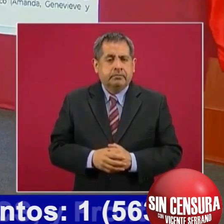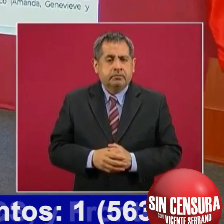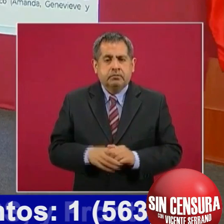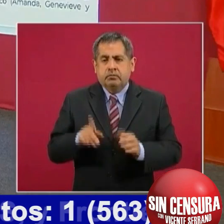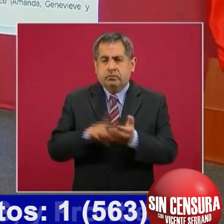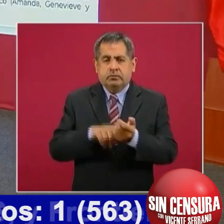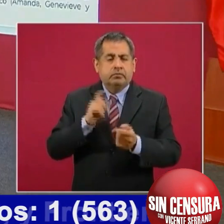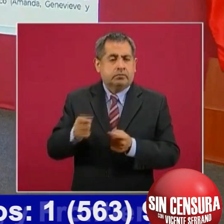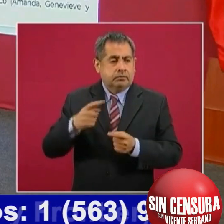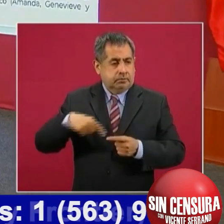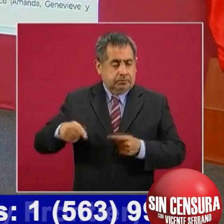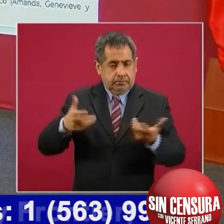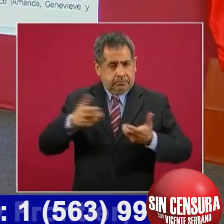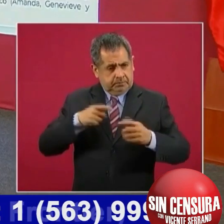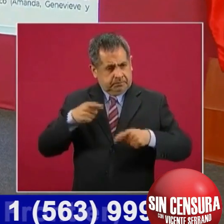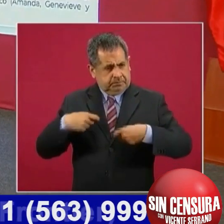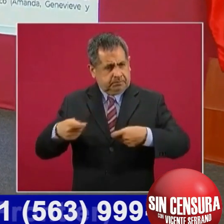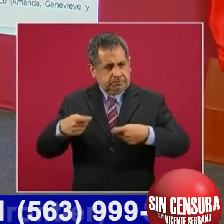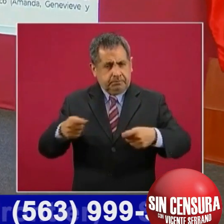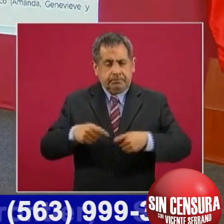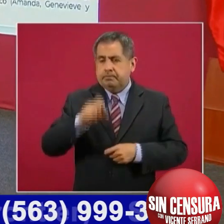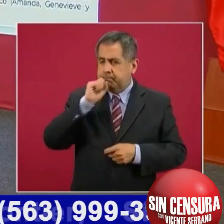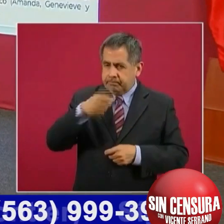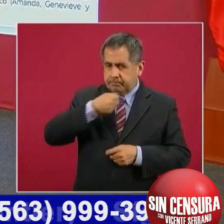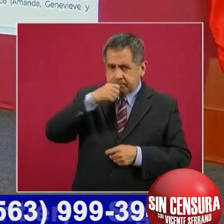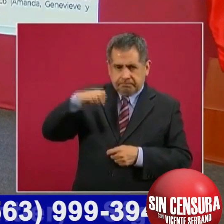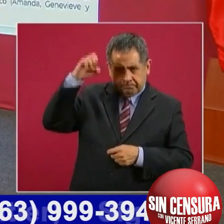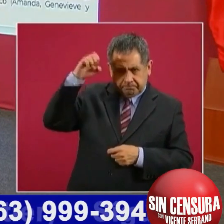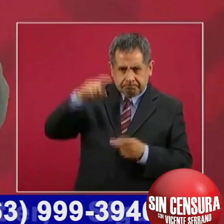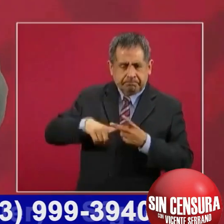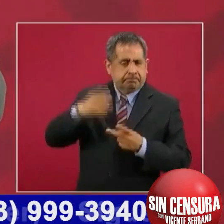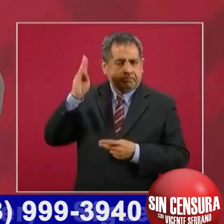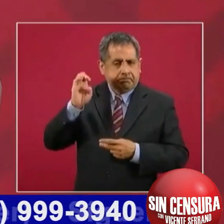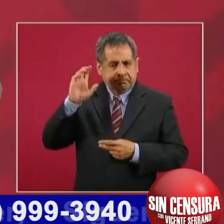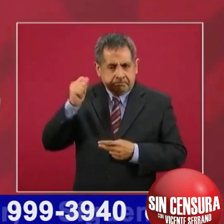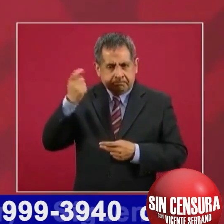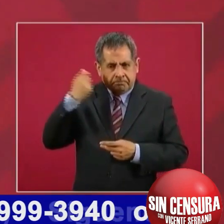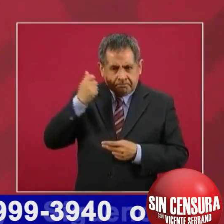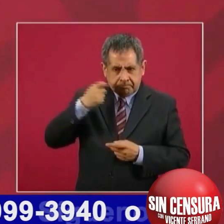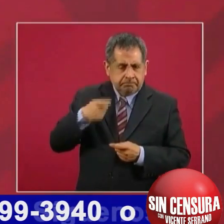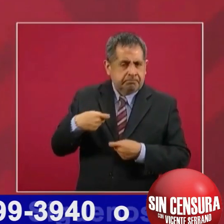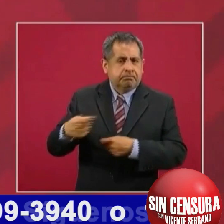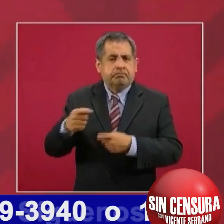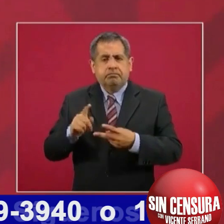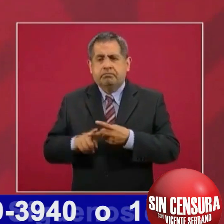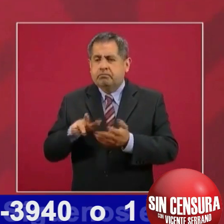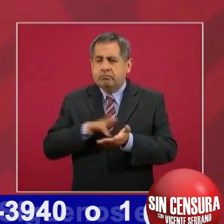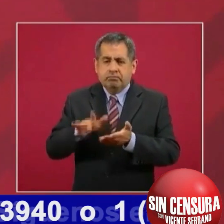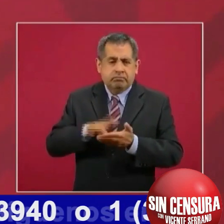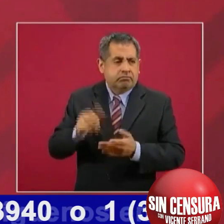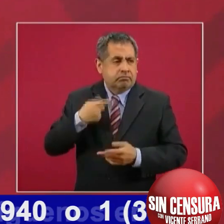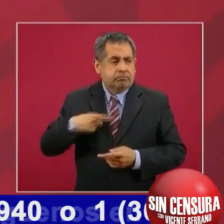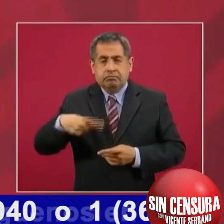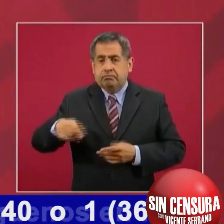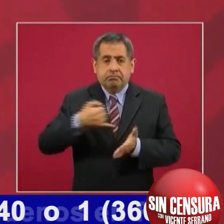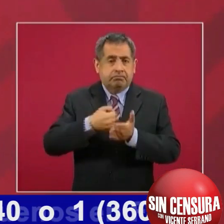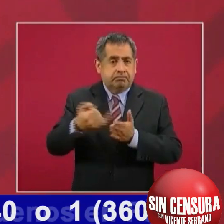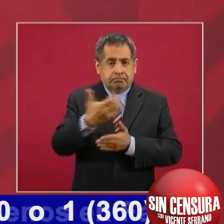estamos haciendo en adultos mayores, en becas, en apoyo a los